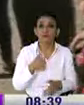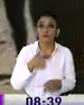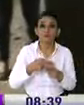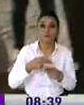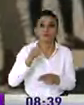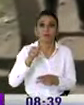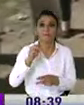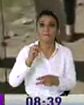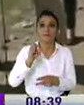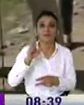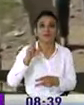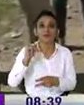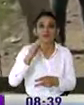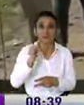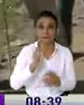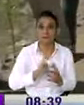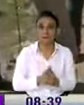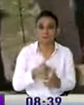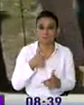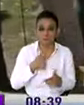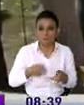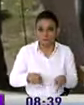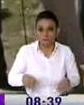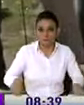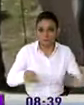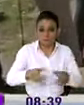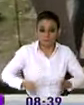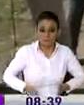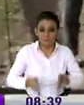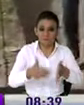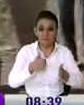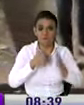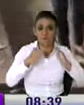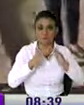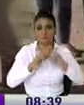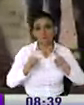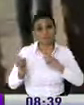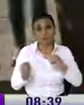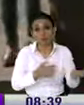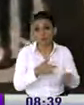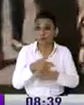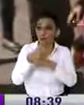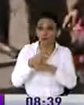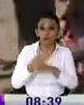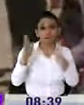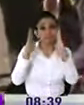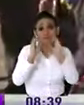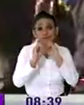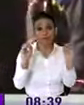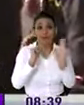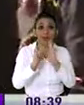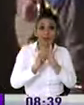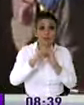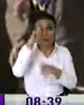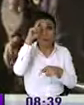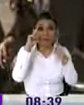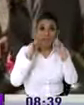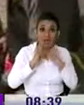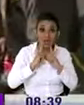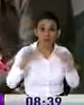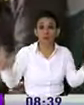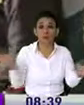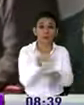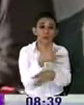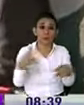Morales y soy de aquí, de esta calle que vivimos abandonados, como decir. Si es en el verano, el viento,